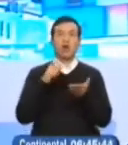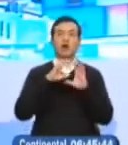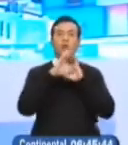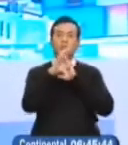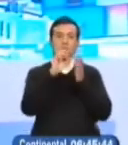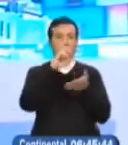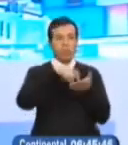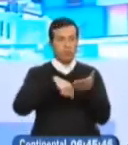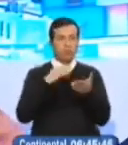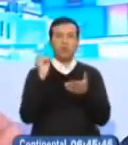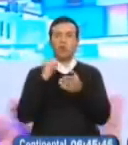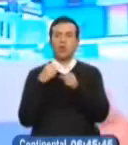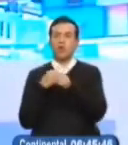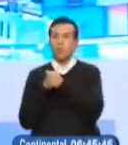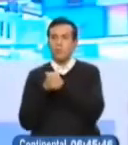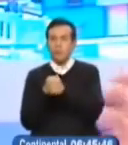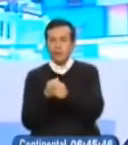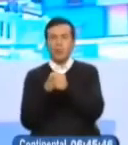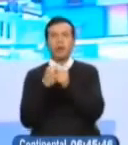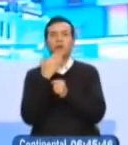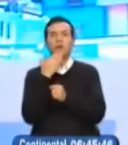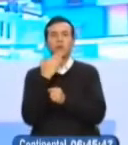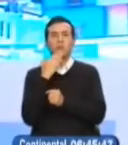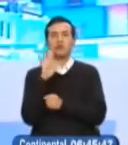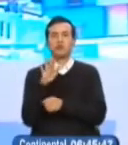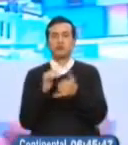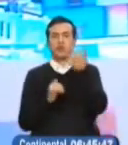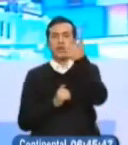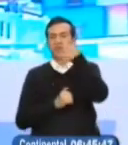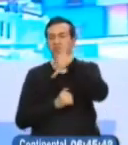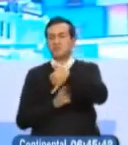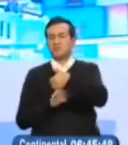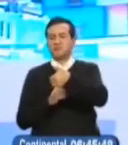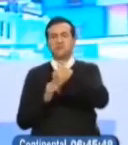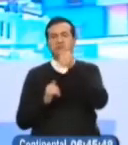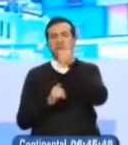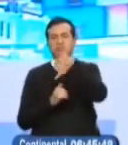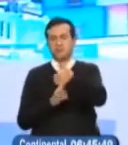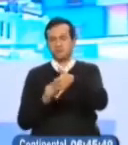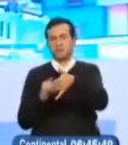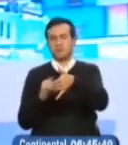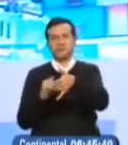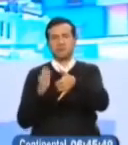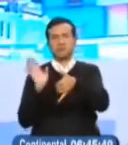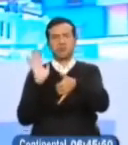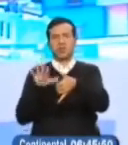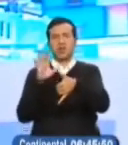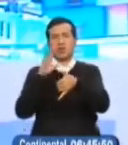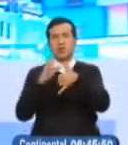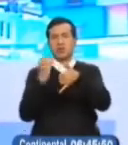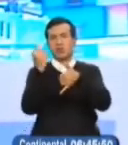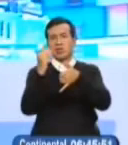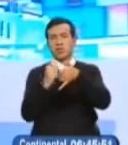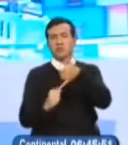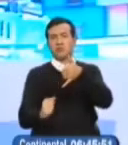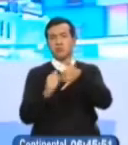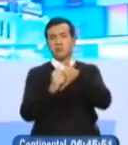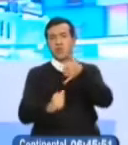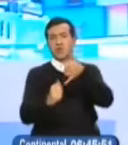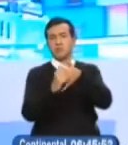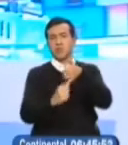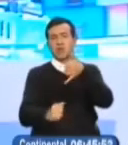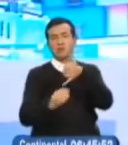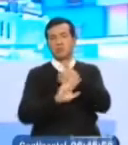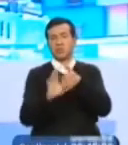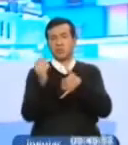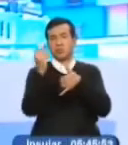en el metro, deslizan o pasan su teléfono celular por un dispositivo magnético y se debita de ahí su saldo de dinero electrónico.